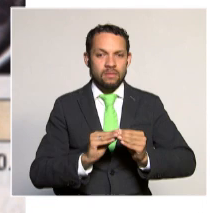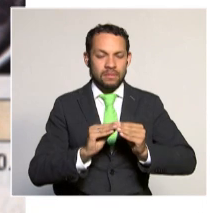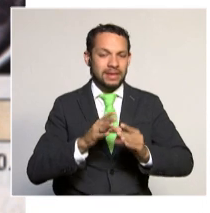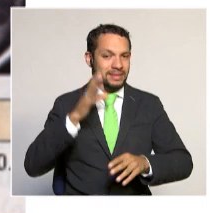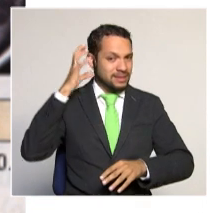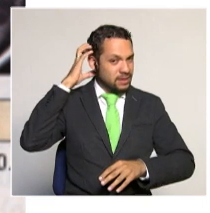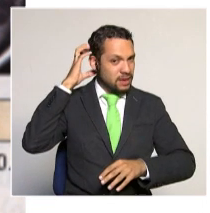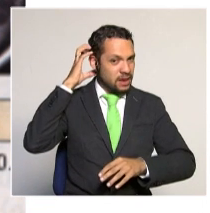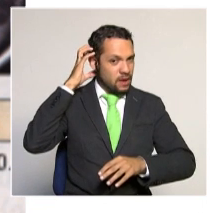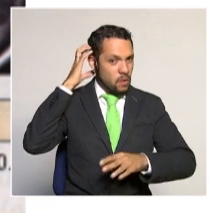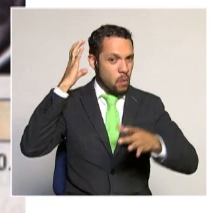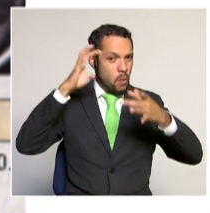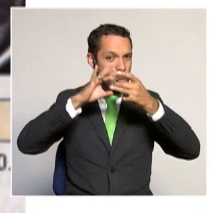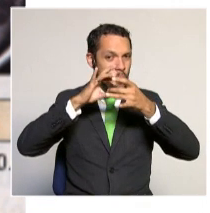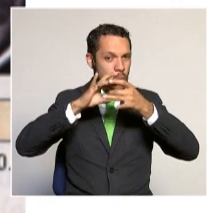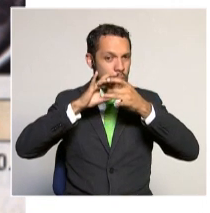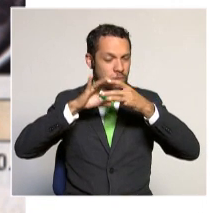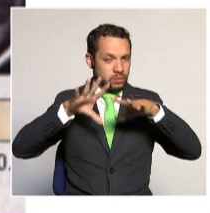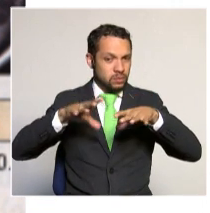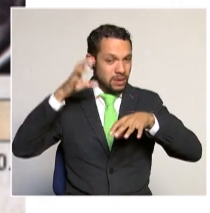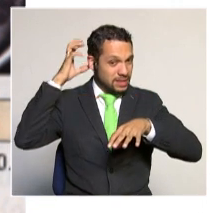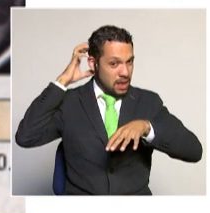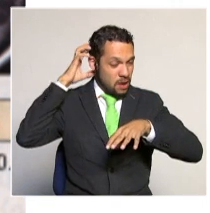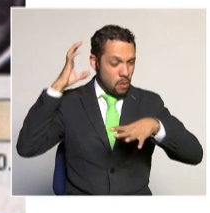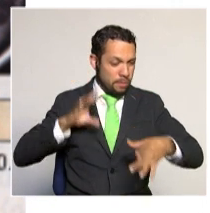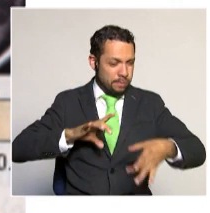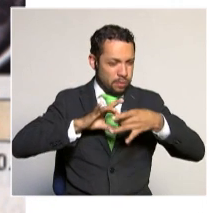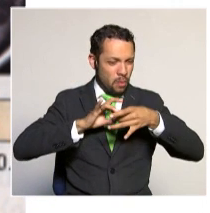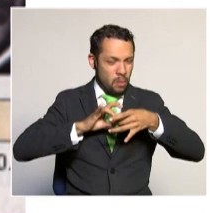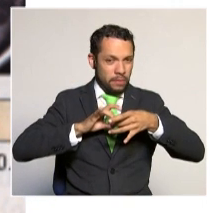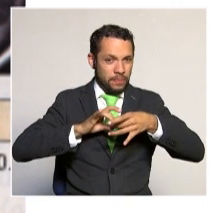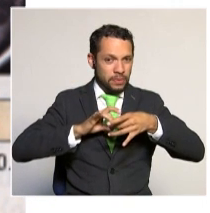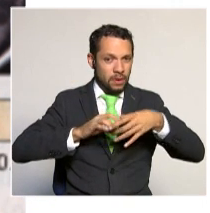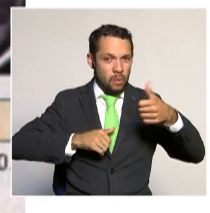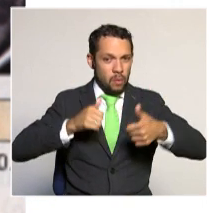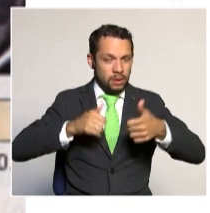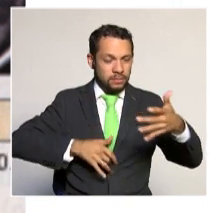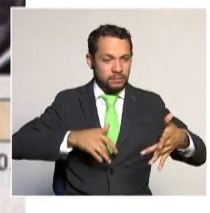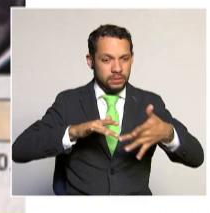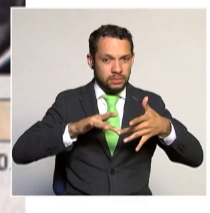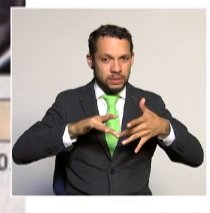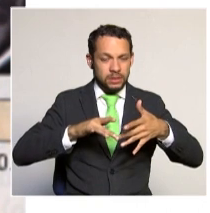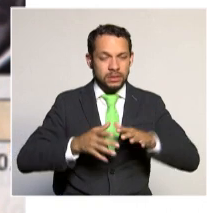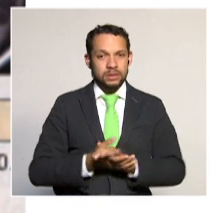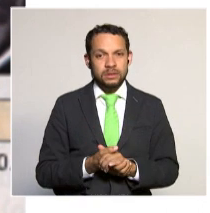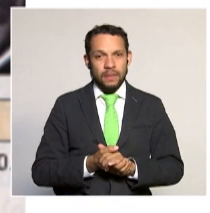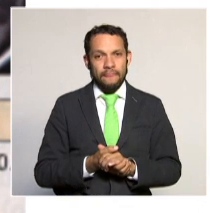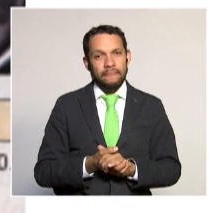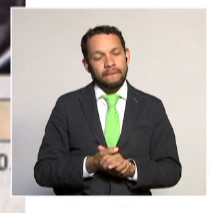se observa este sector del cerebro. Sí.